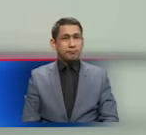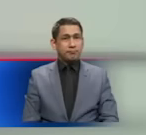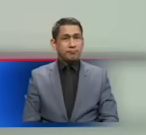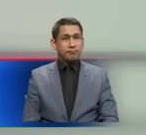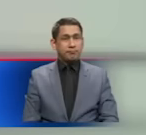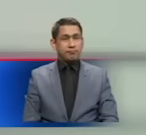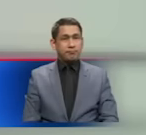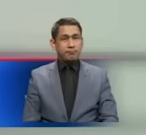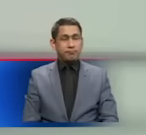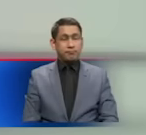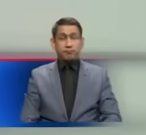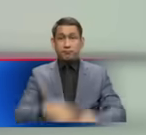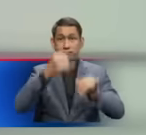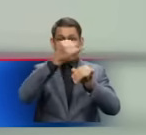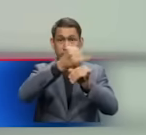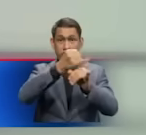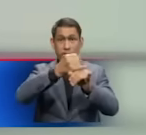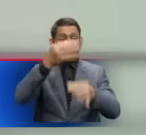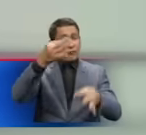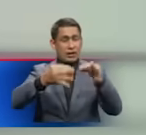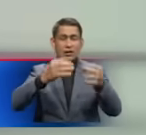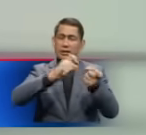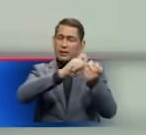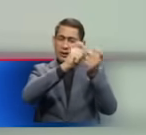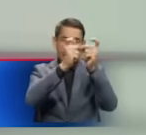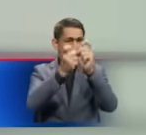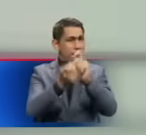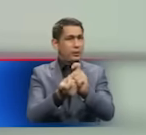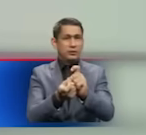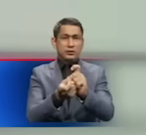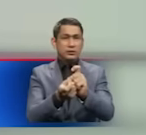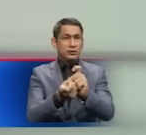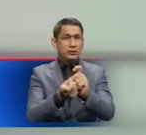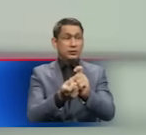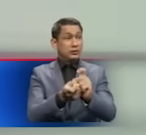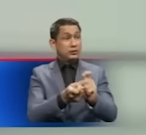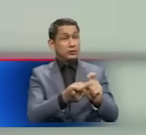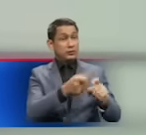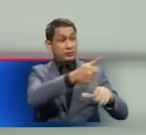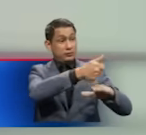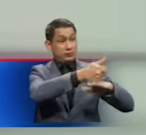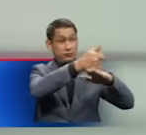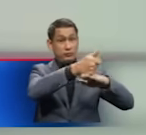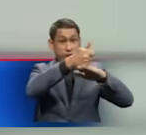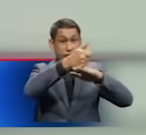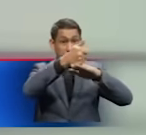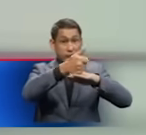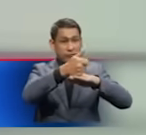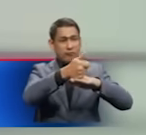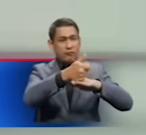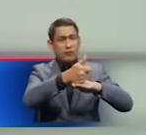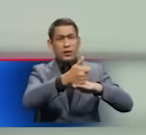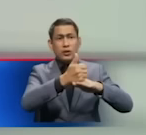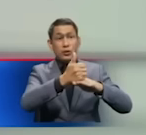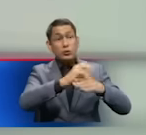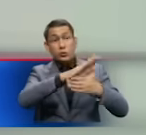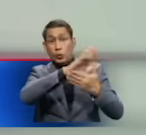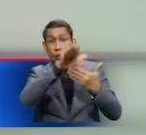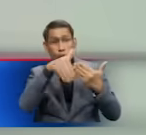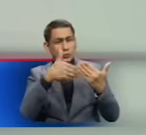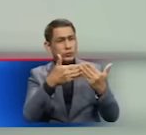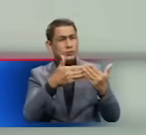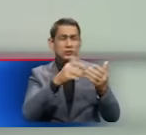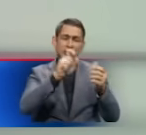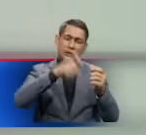que el Consejo de la Judicatura tiene que desaparecer. Creo que las funciones administrativas y la potestad disciplinaria tiene que volver